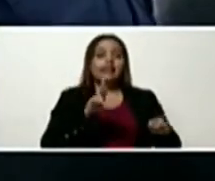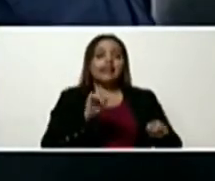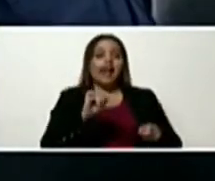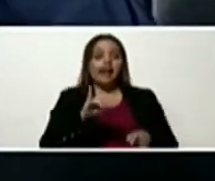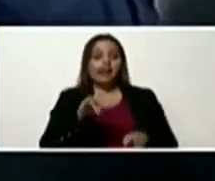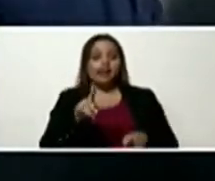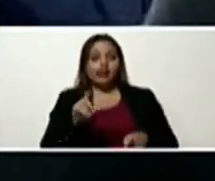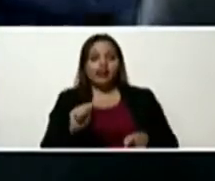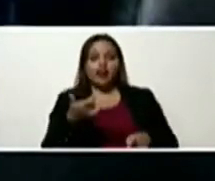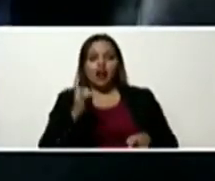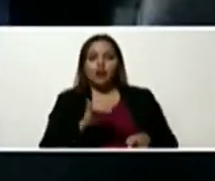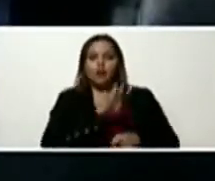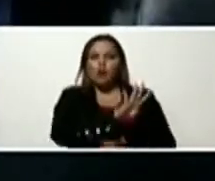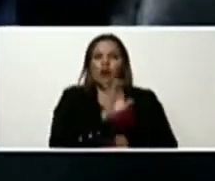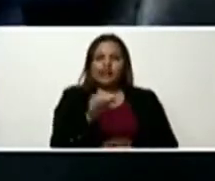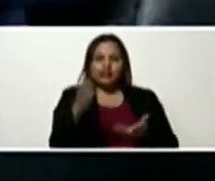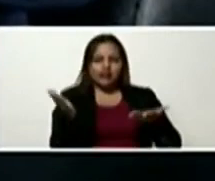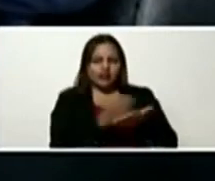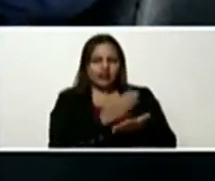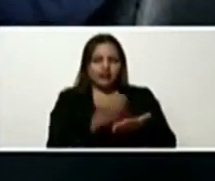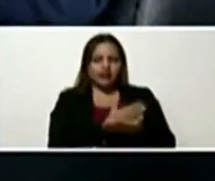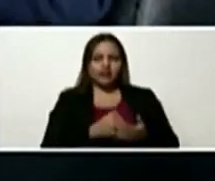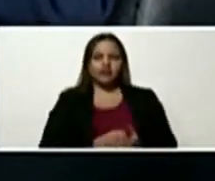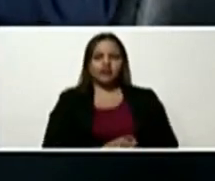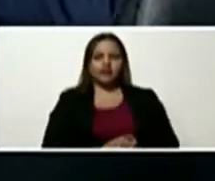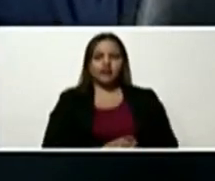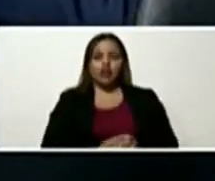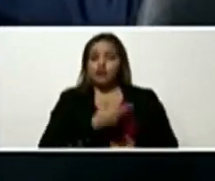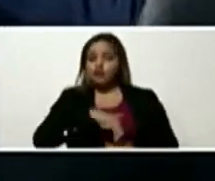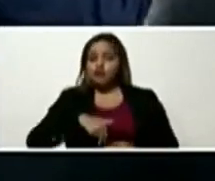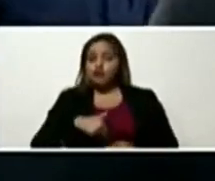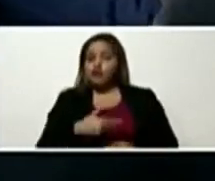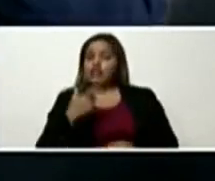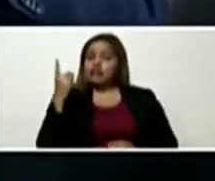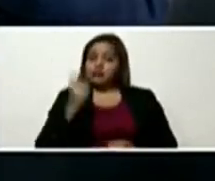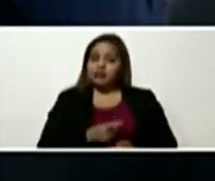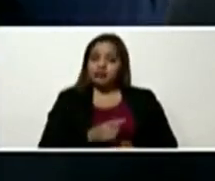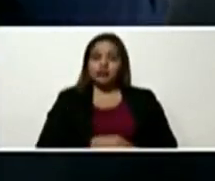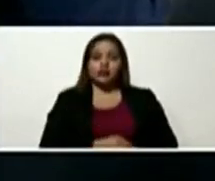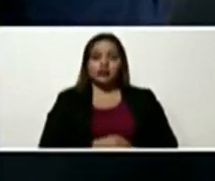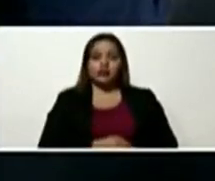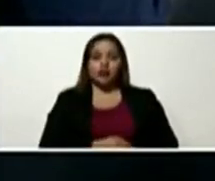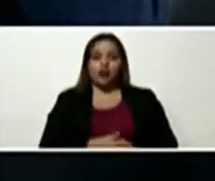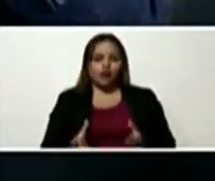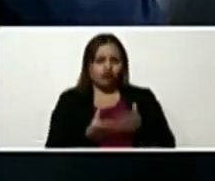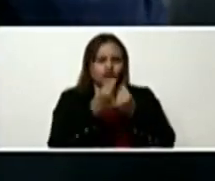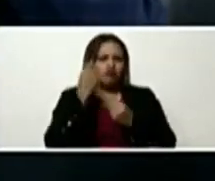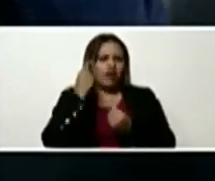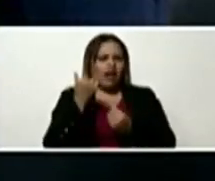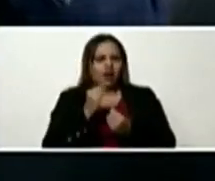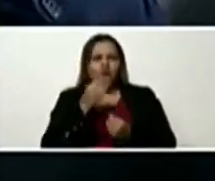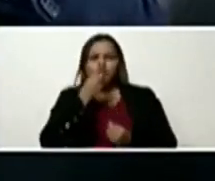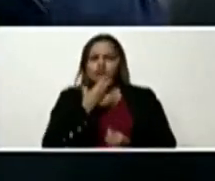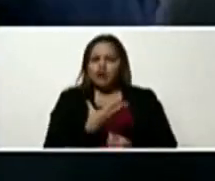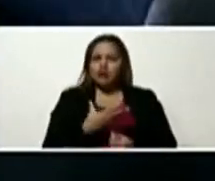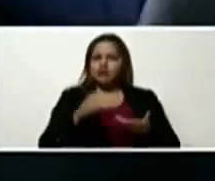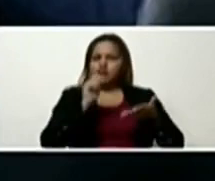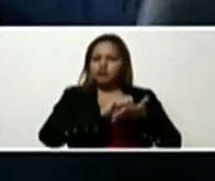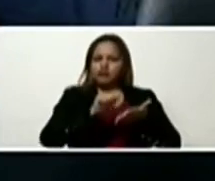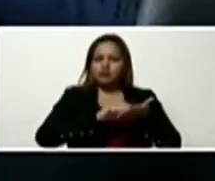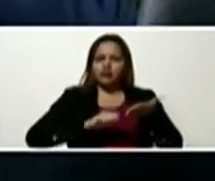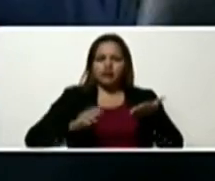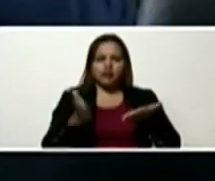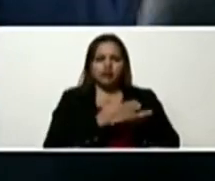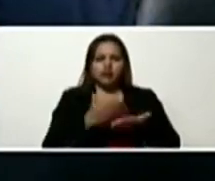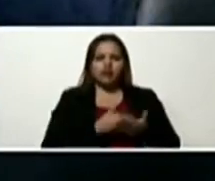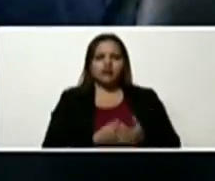solamente. Y vamos a tener, con ella vamos a tener buena parte de su literatura,